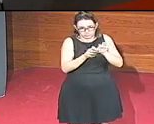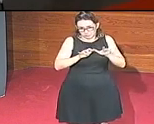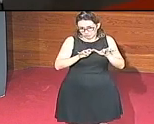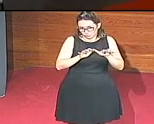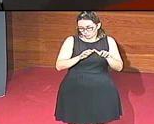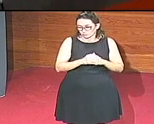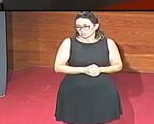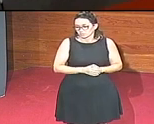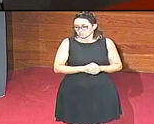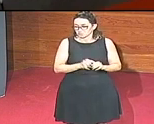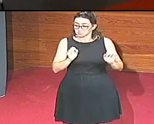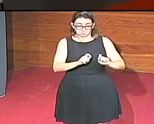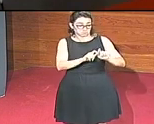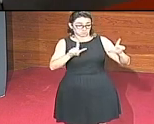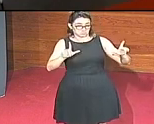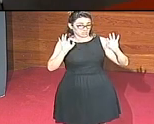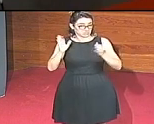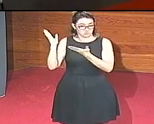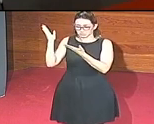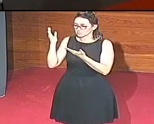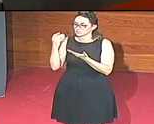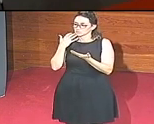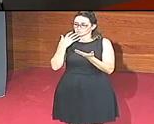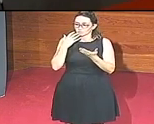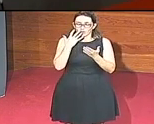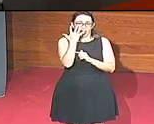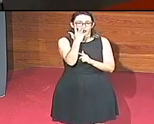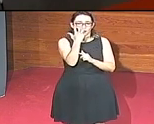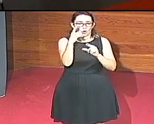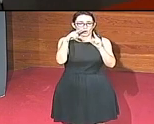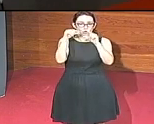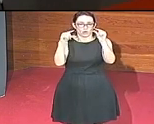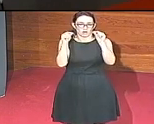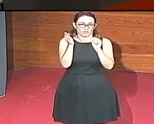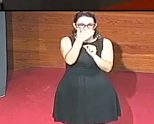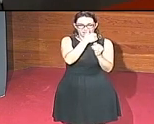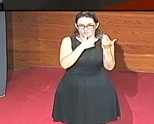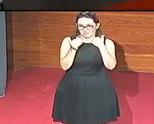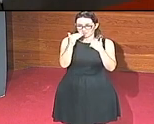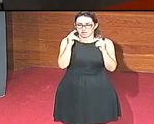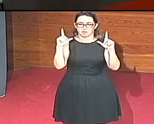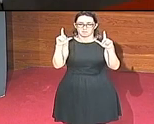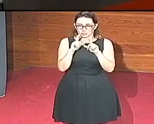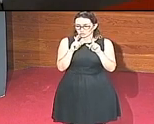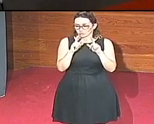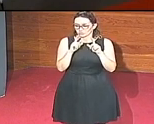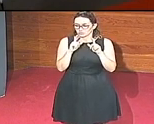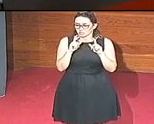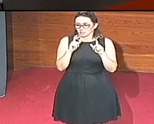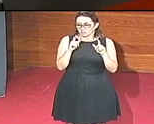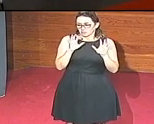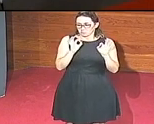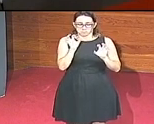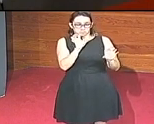y ya lo cuento así quito hojas solo me quedo con algunas de ellas y hago este esta